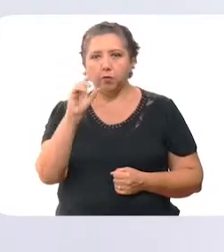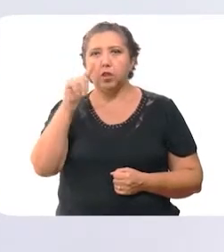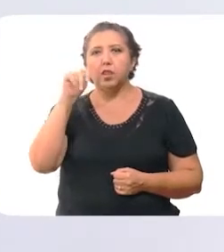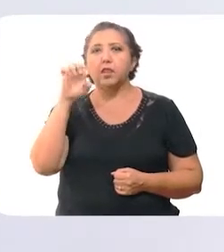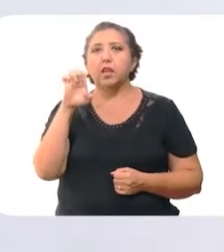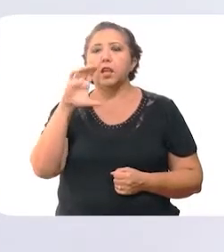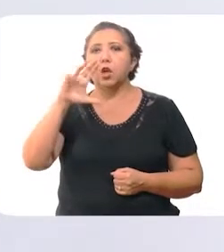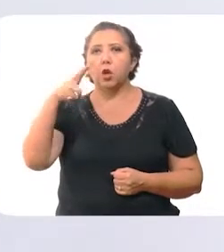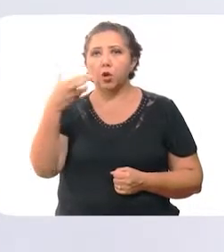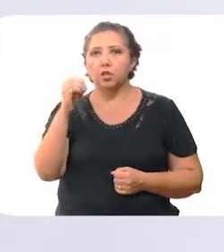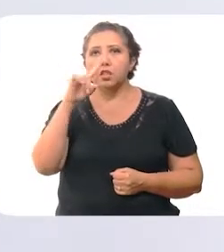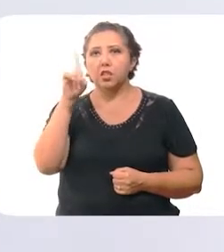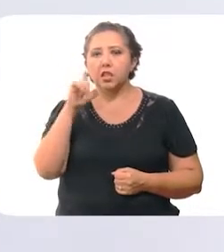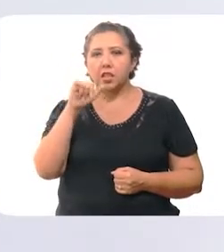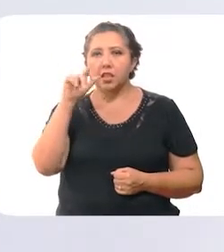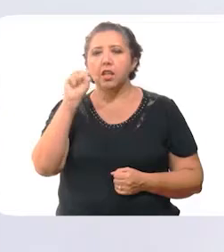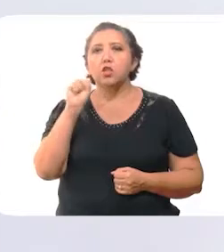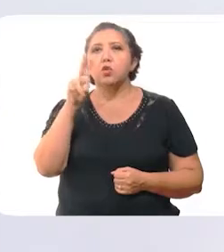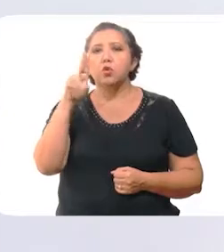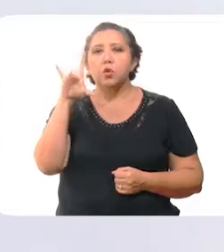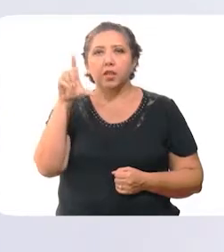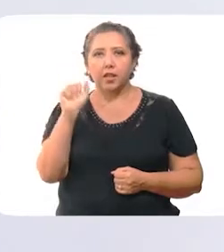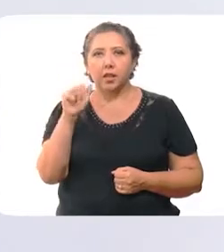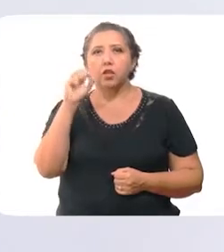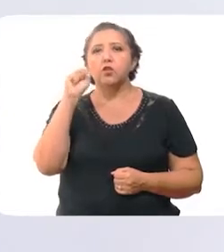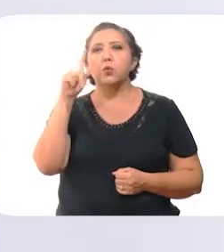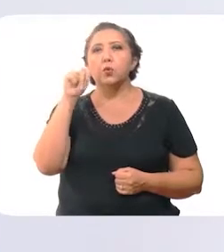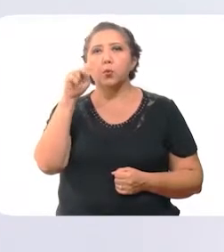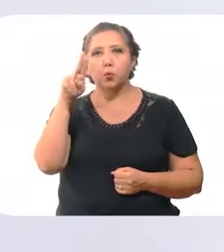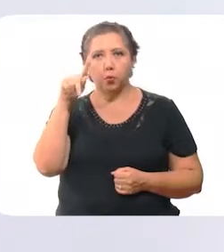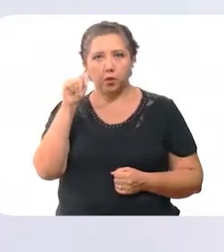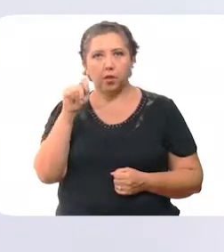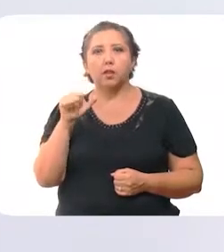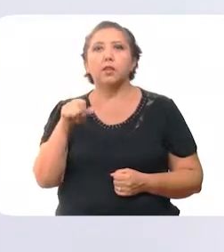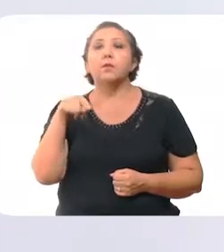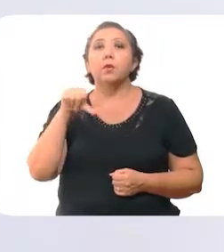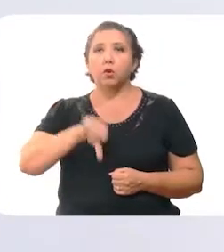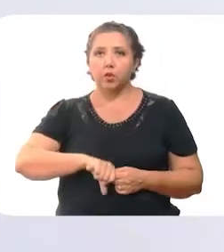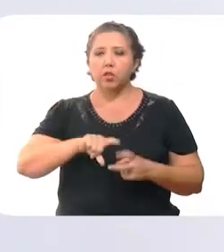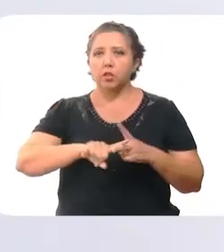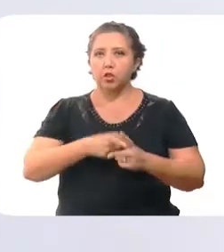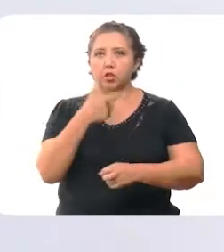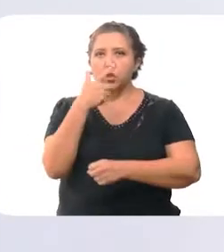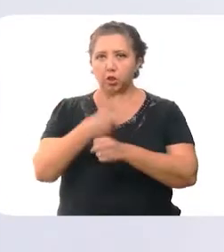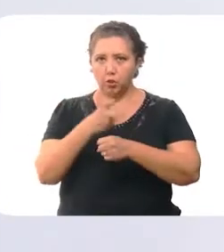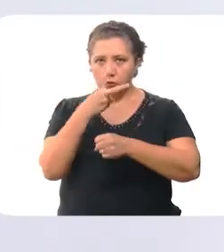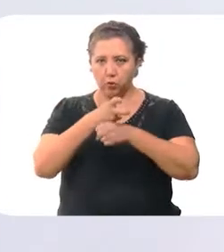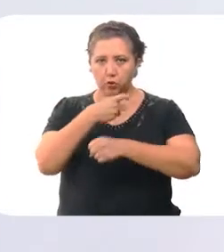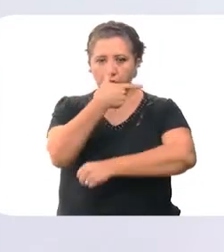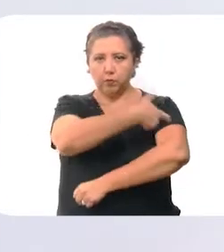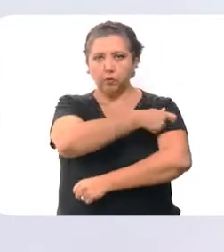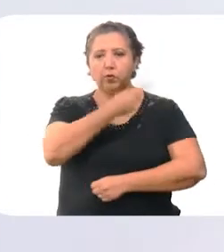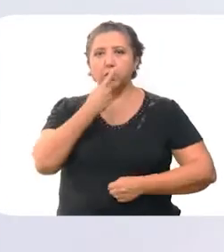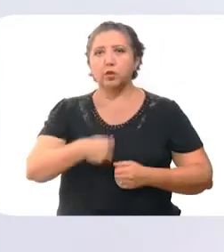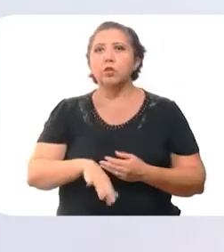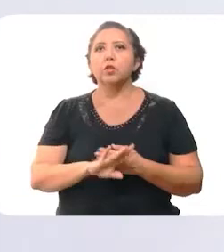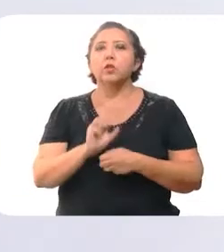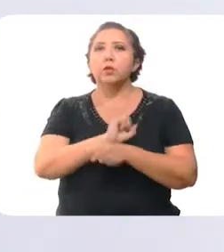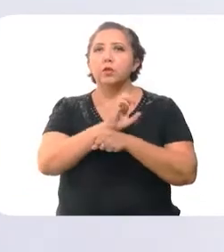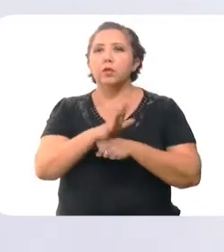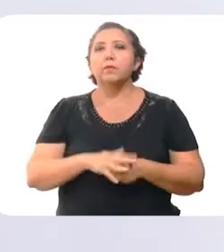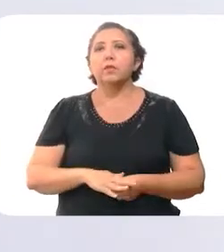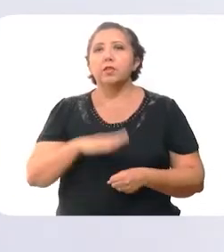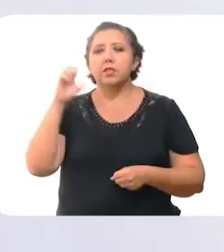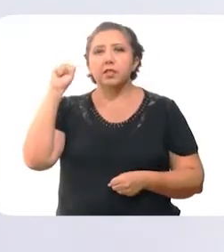Tecó, Tzucacab, Citas, Suquilá y Sotuta. También hoy inició la aplicación de segunda dosis de vacunas contra el coronavirus